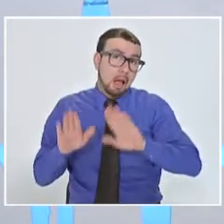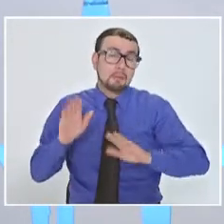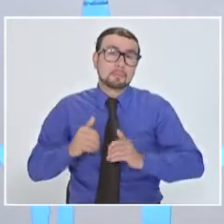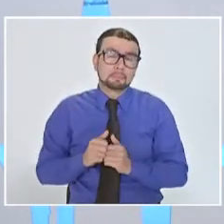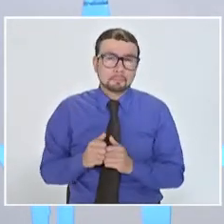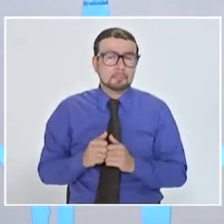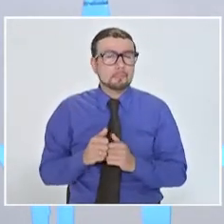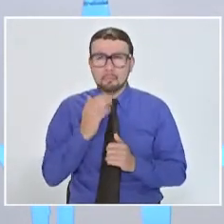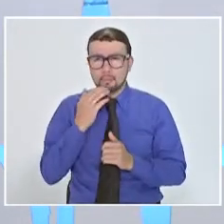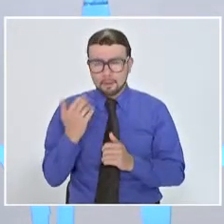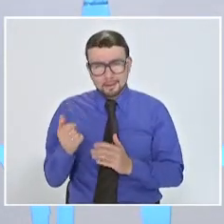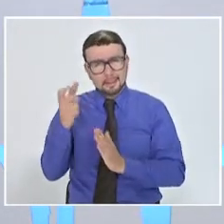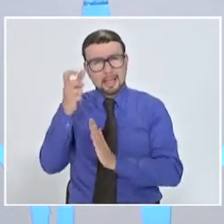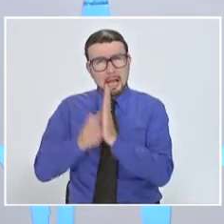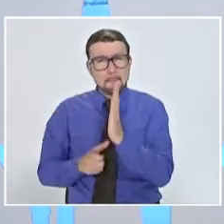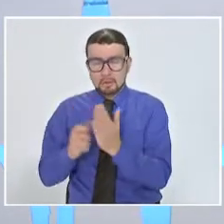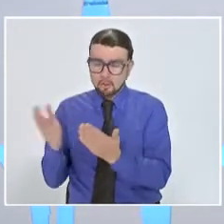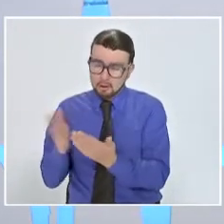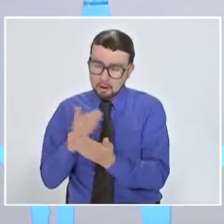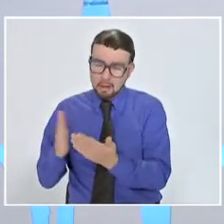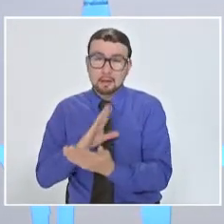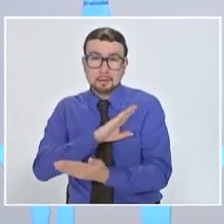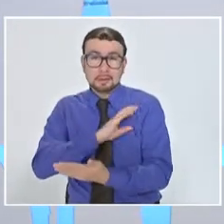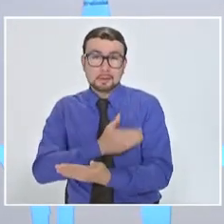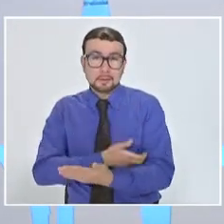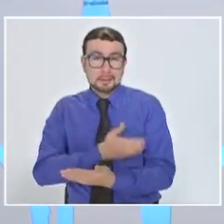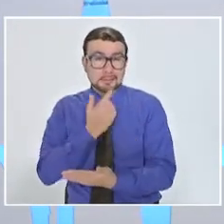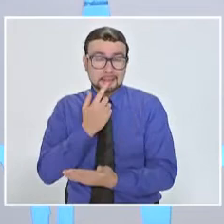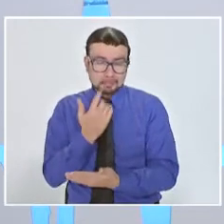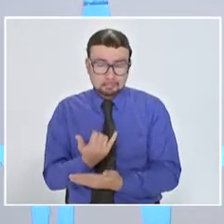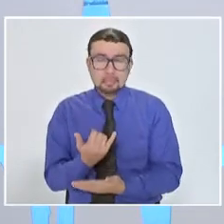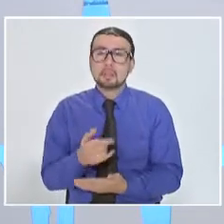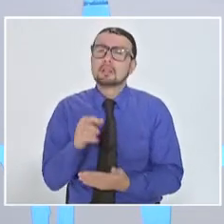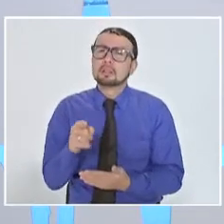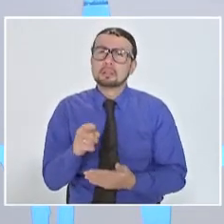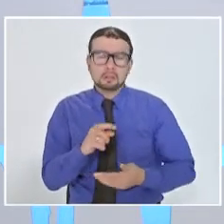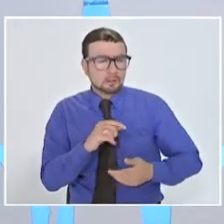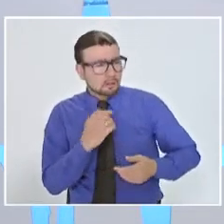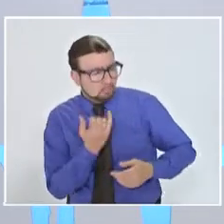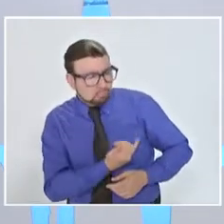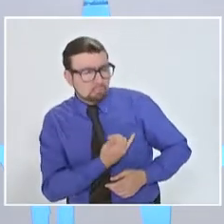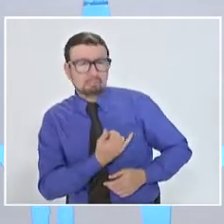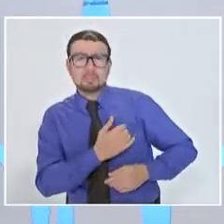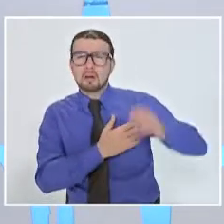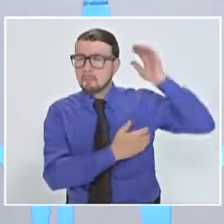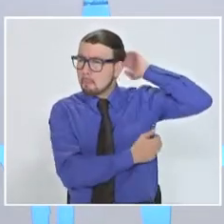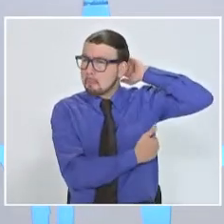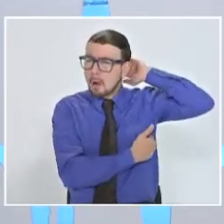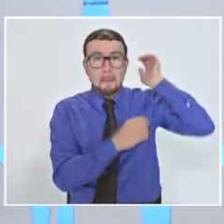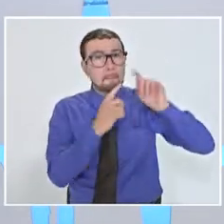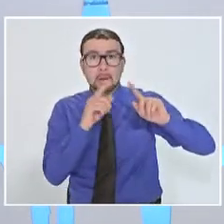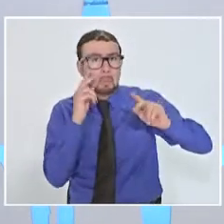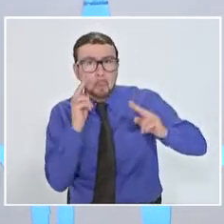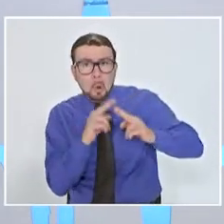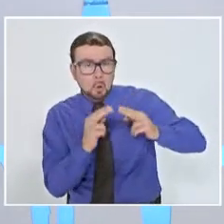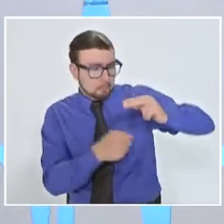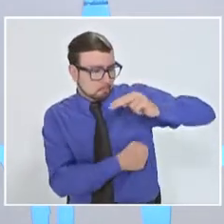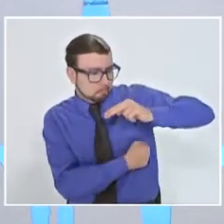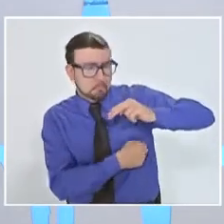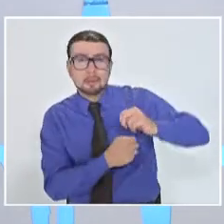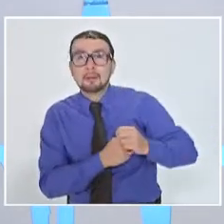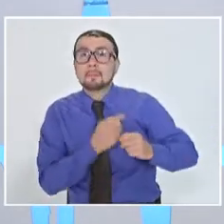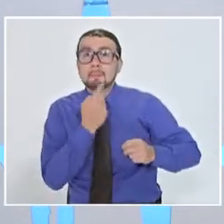de la mastología que se llama tumor maligno de la axila con primario desconocido, porque aparece un ganglio que